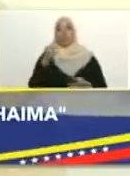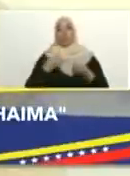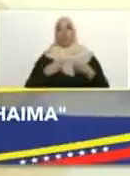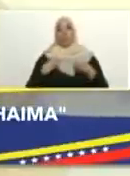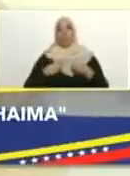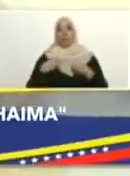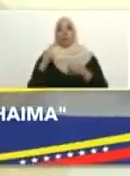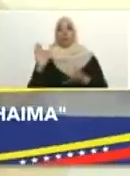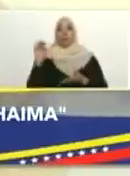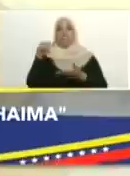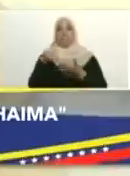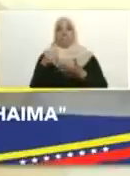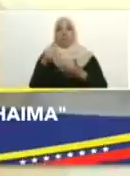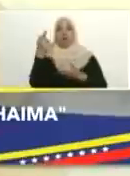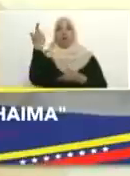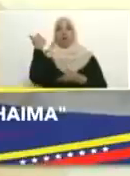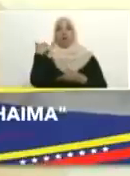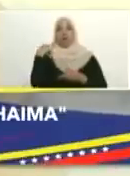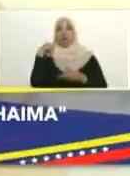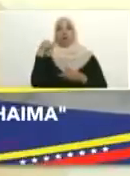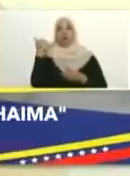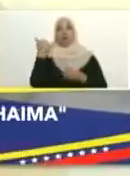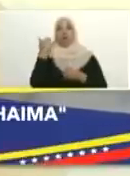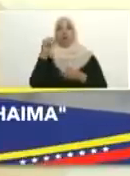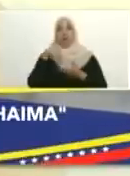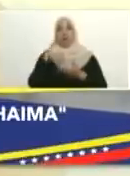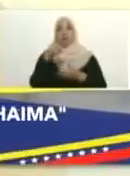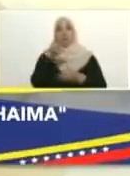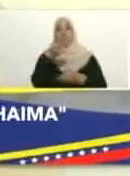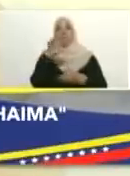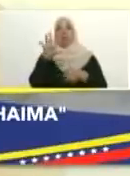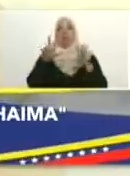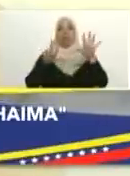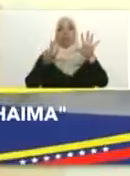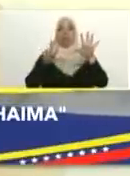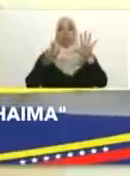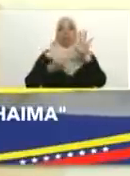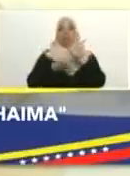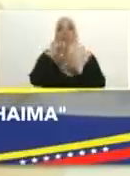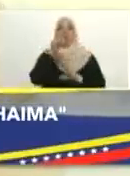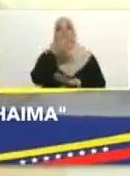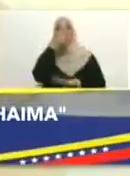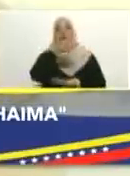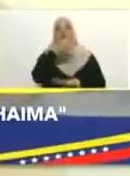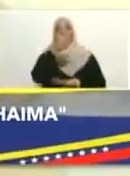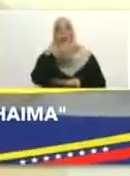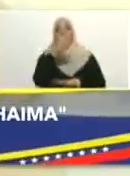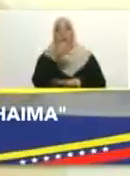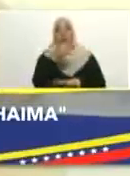Maracay que ayer en Maracay estaba pegando 38 grados en la tardecita.